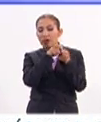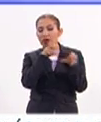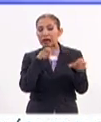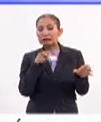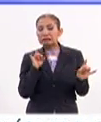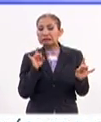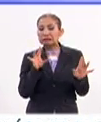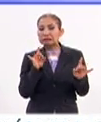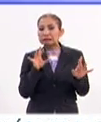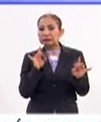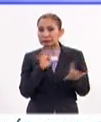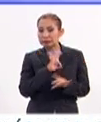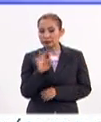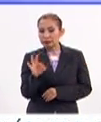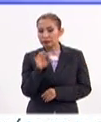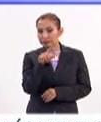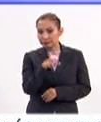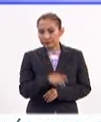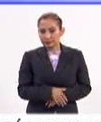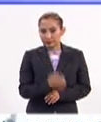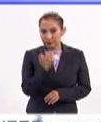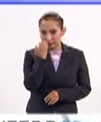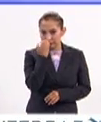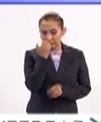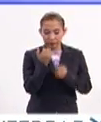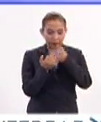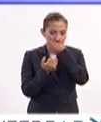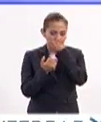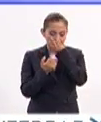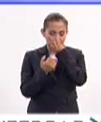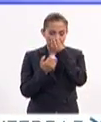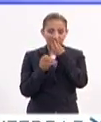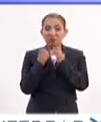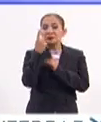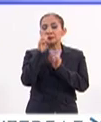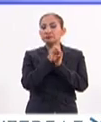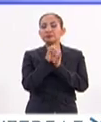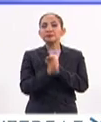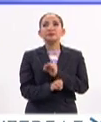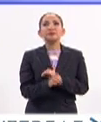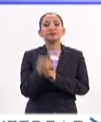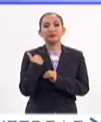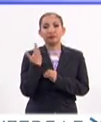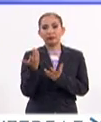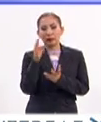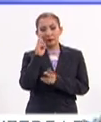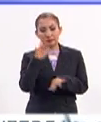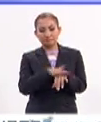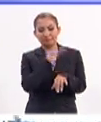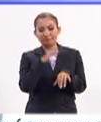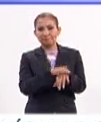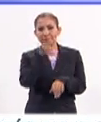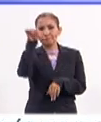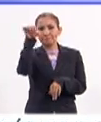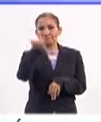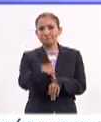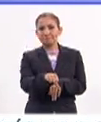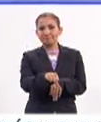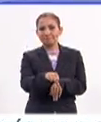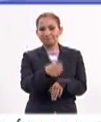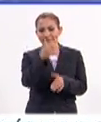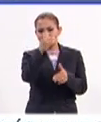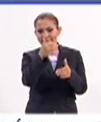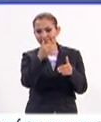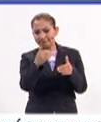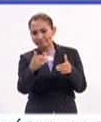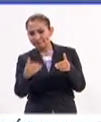alumno está en riesgo de desertar de sus estudios. Uno de ellos, por ejemplo, es la baja de calificaciones, el